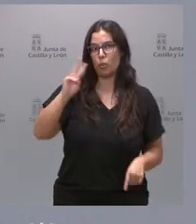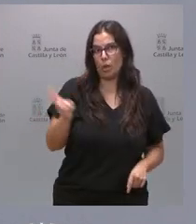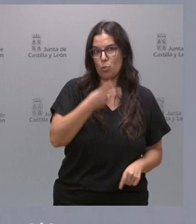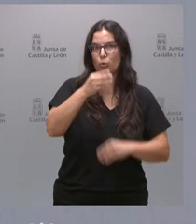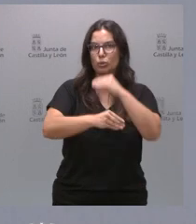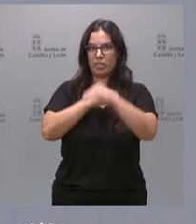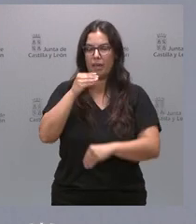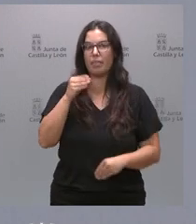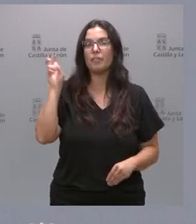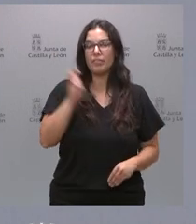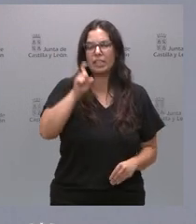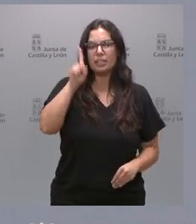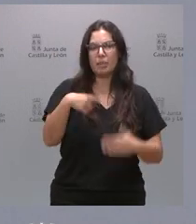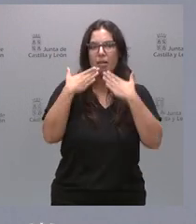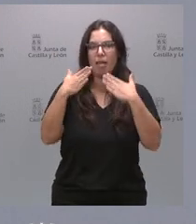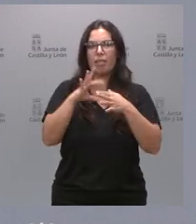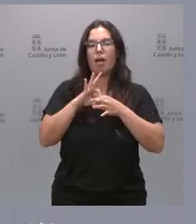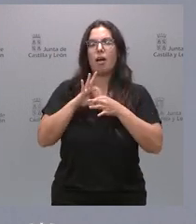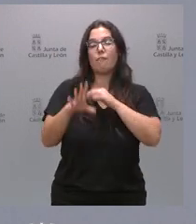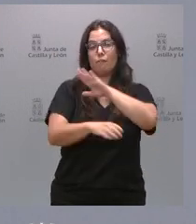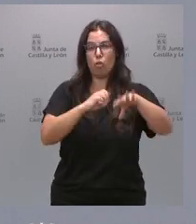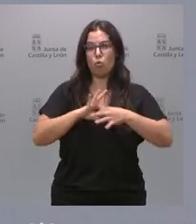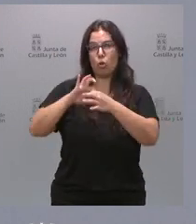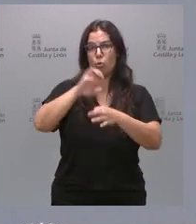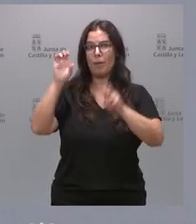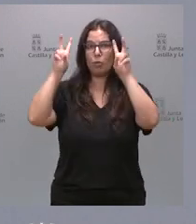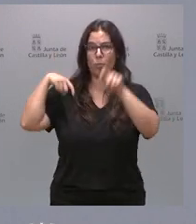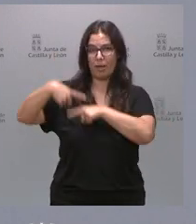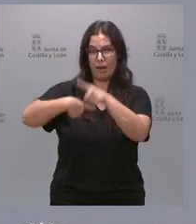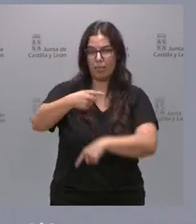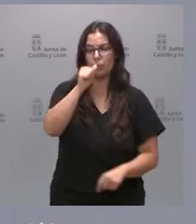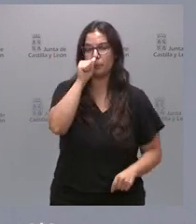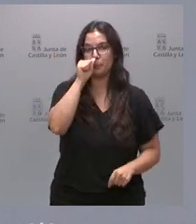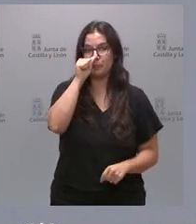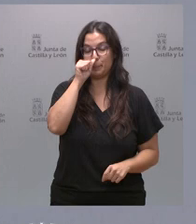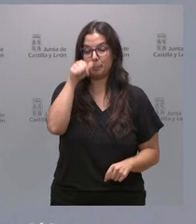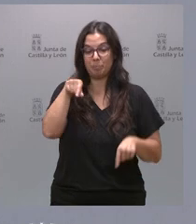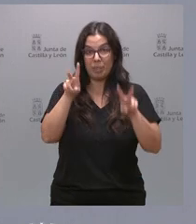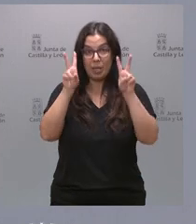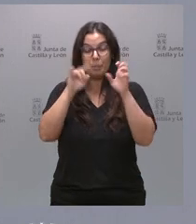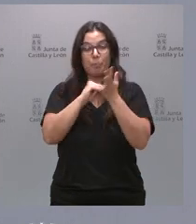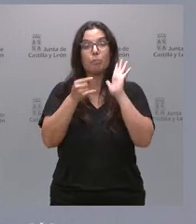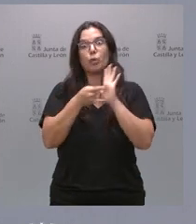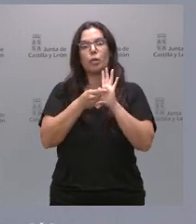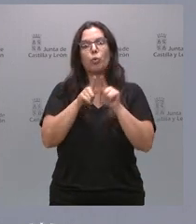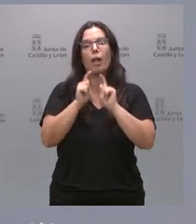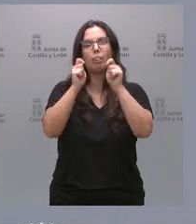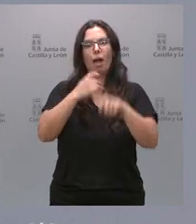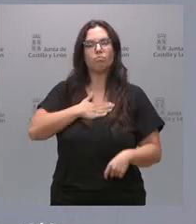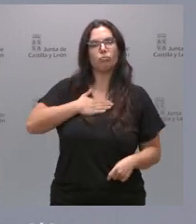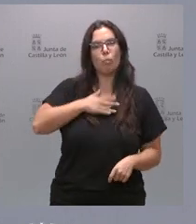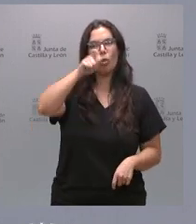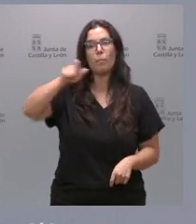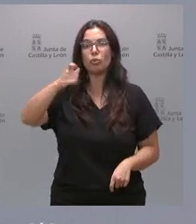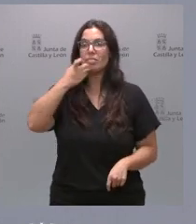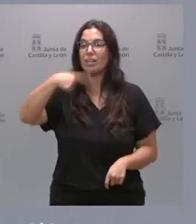procedentes también de los fondos europeos de la nueva generación este proyecto ofrecerá un mejor servicio al ciudadano porque va a buscar